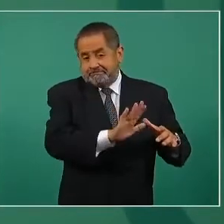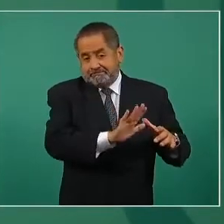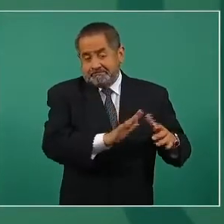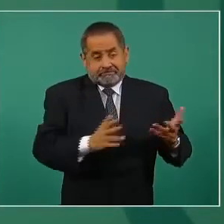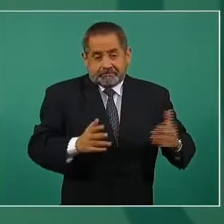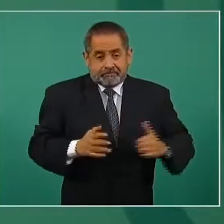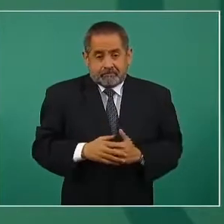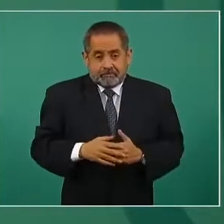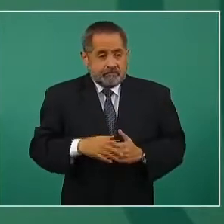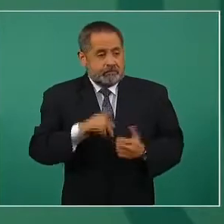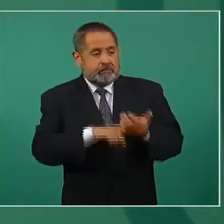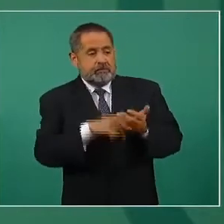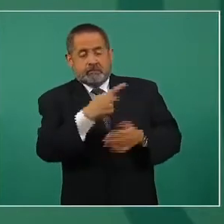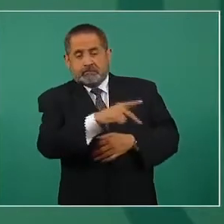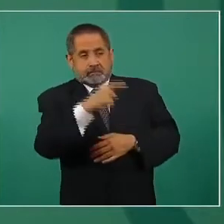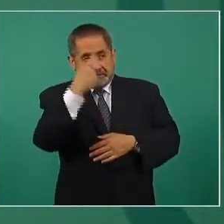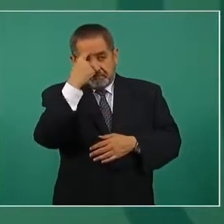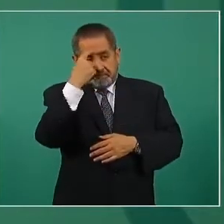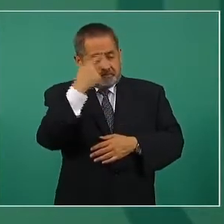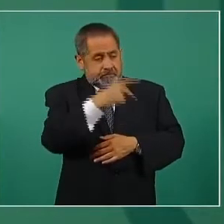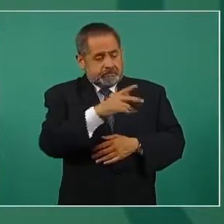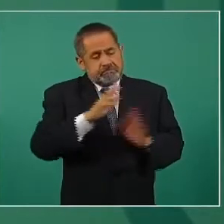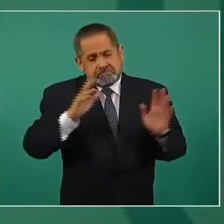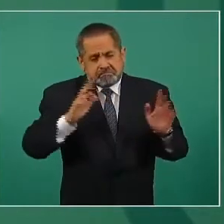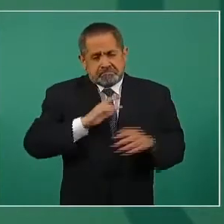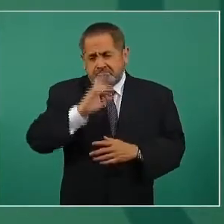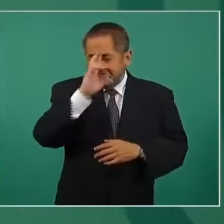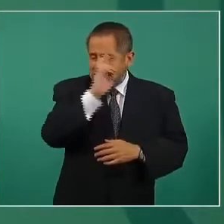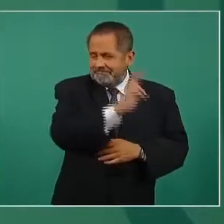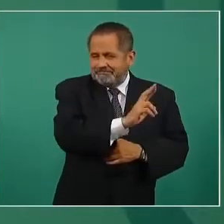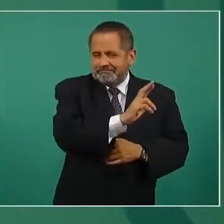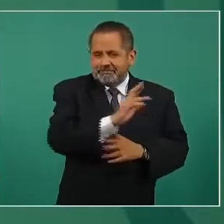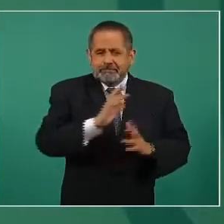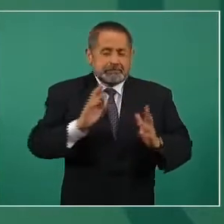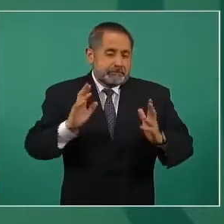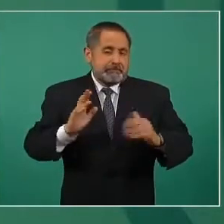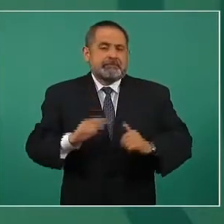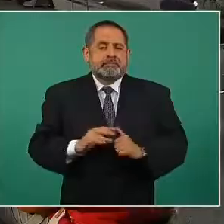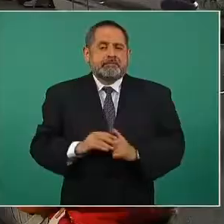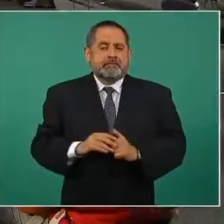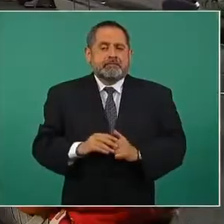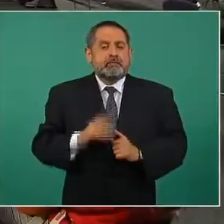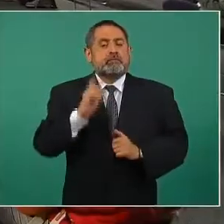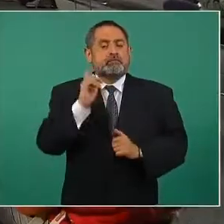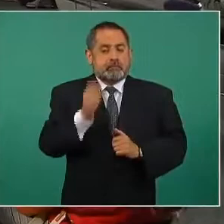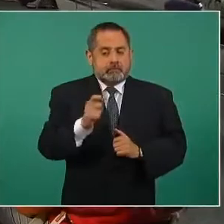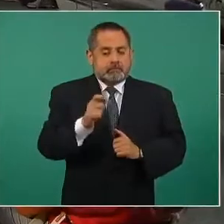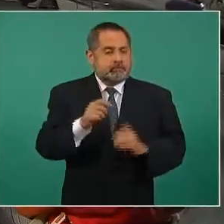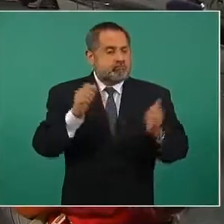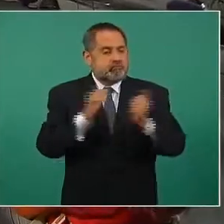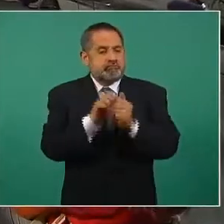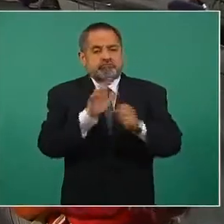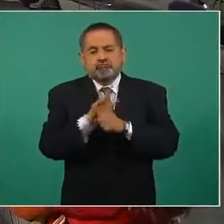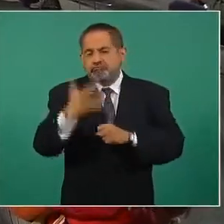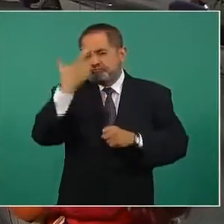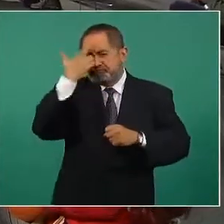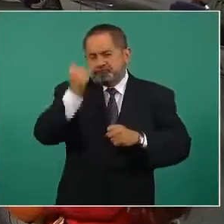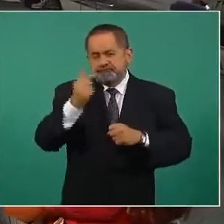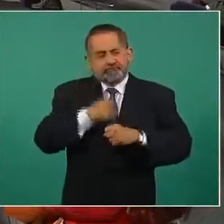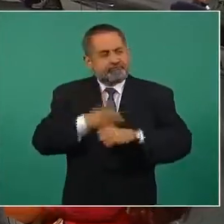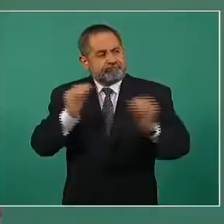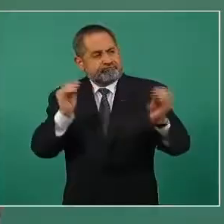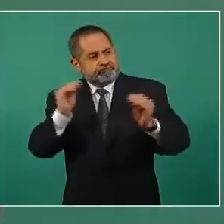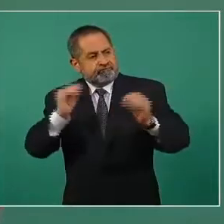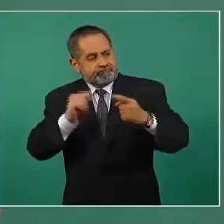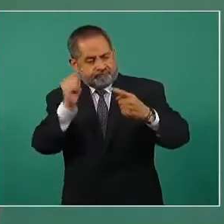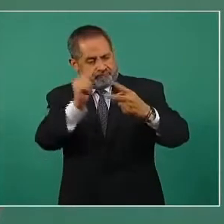quienes tienen este pensamiento y hay que respetarlos, nada más que con argumentos